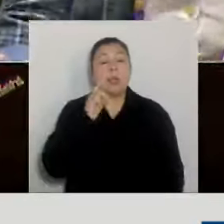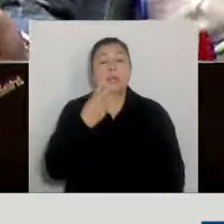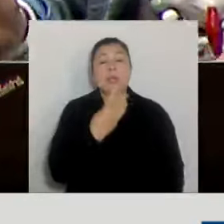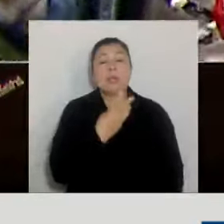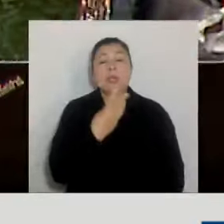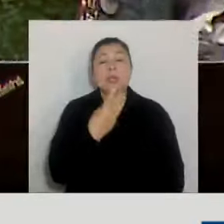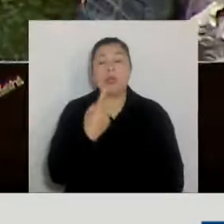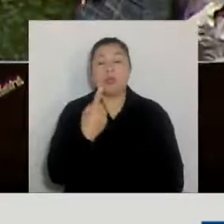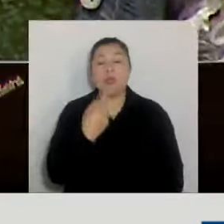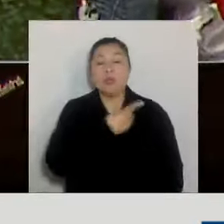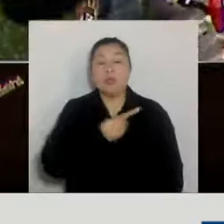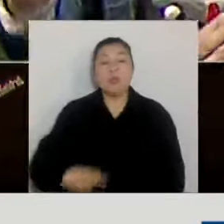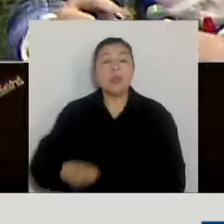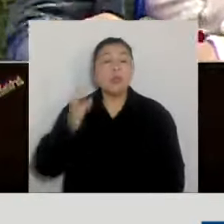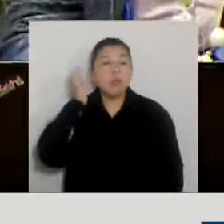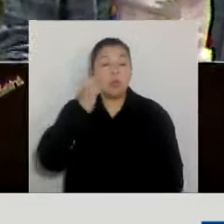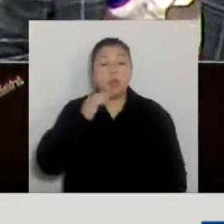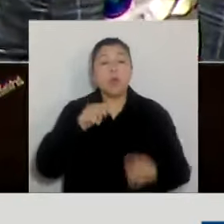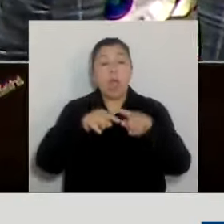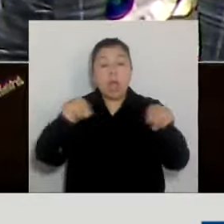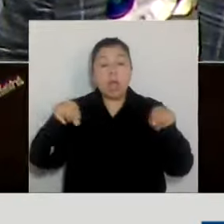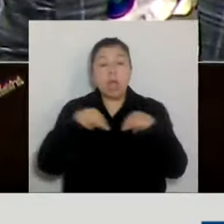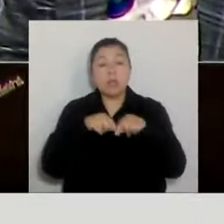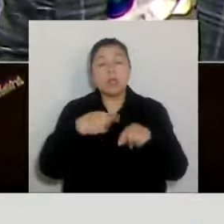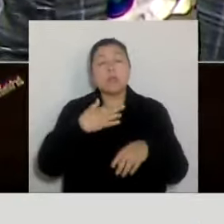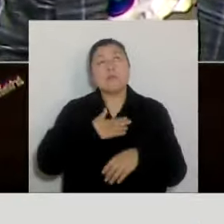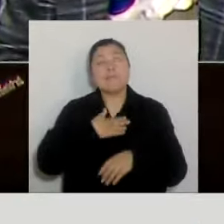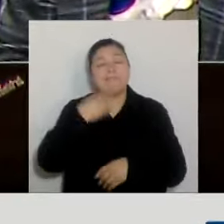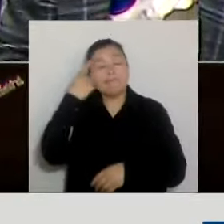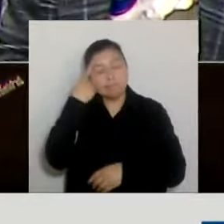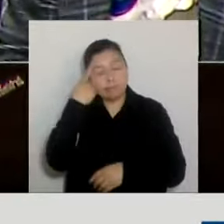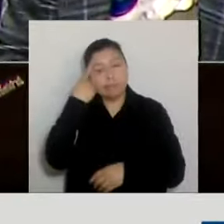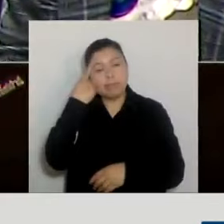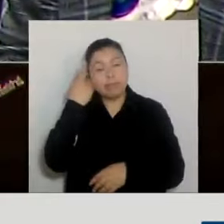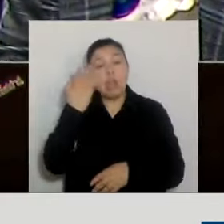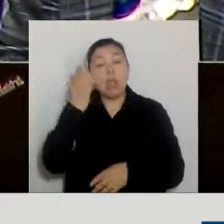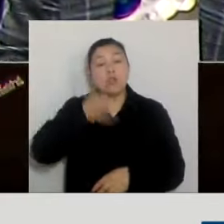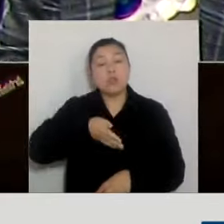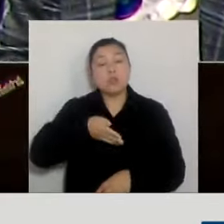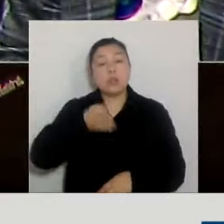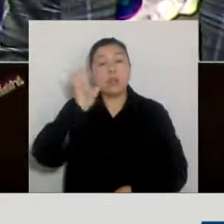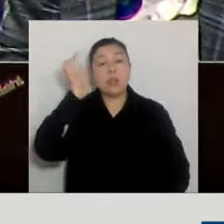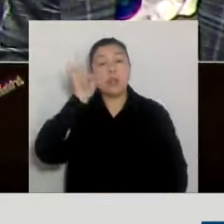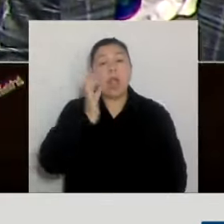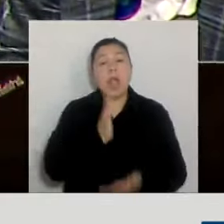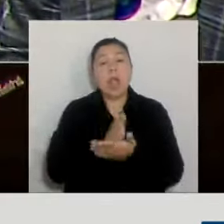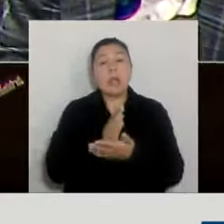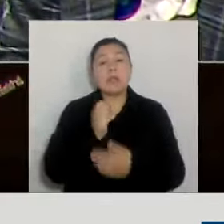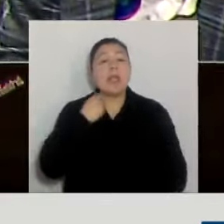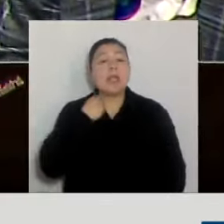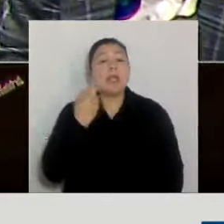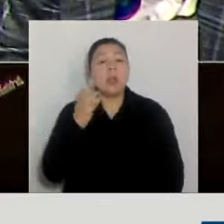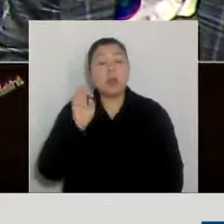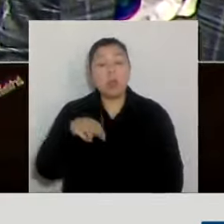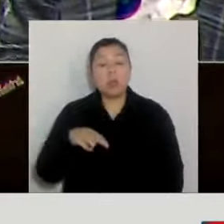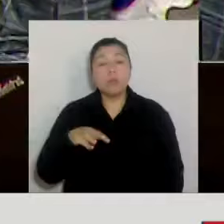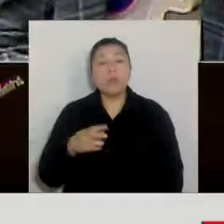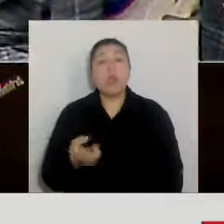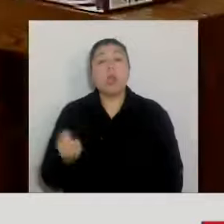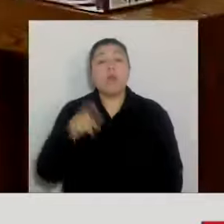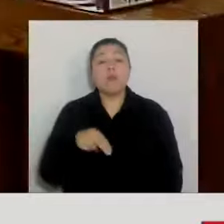parlamentarios en sala por lo tanto me veo la obligación de tener que suspender la sesión Hasta que el quórum se restituya suspende la